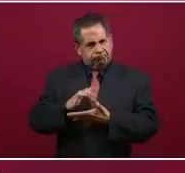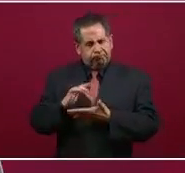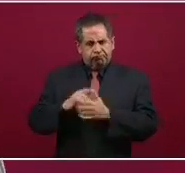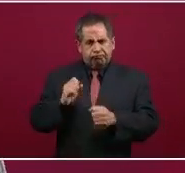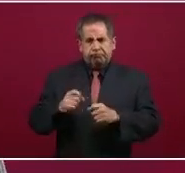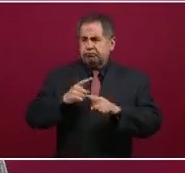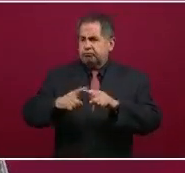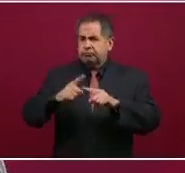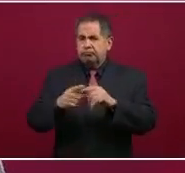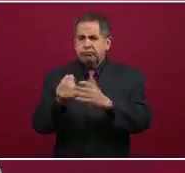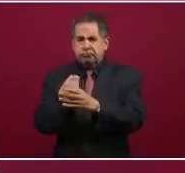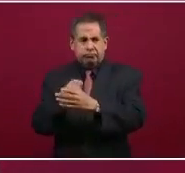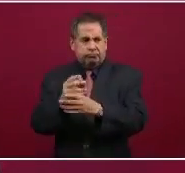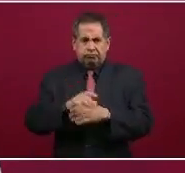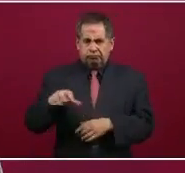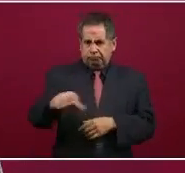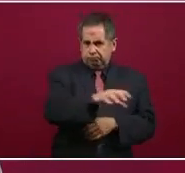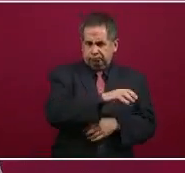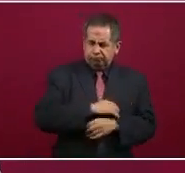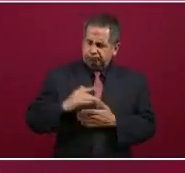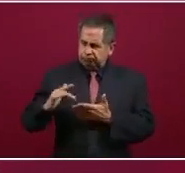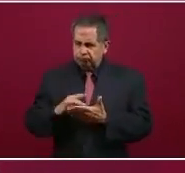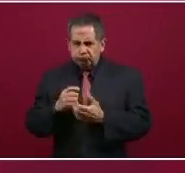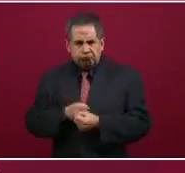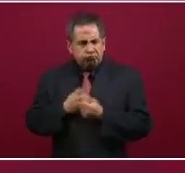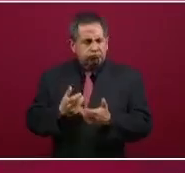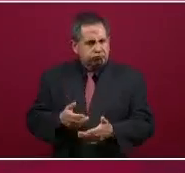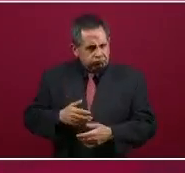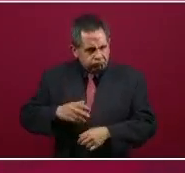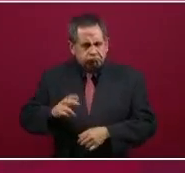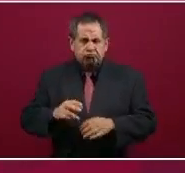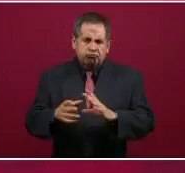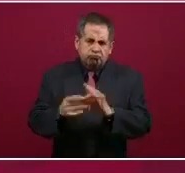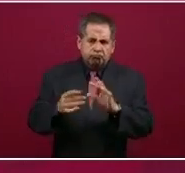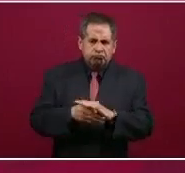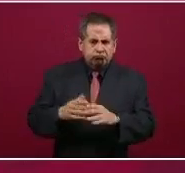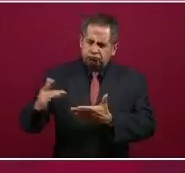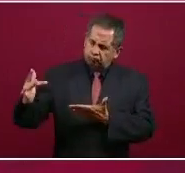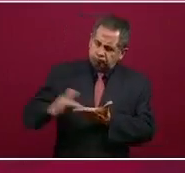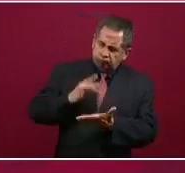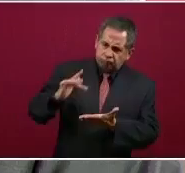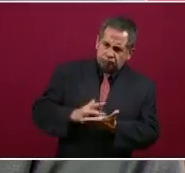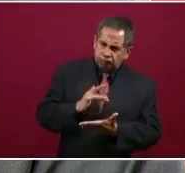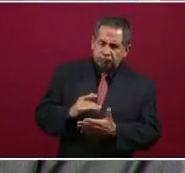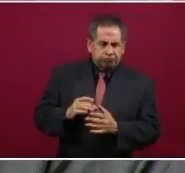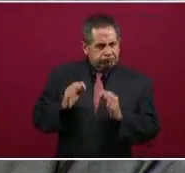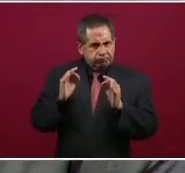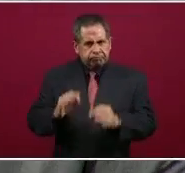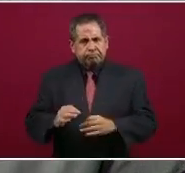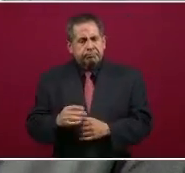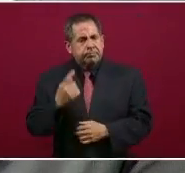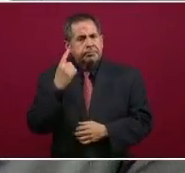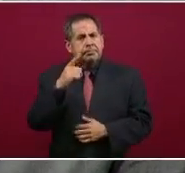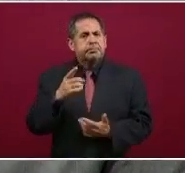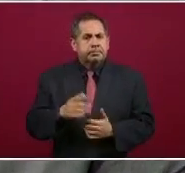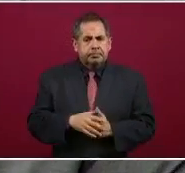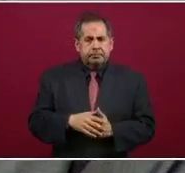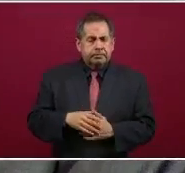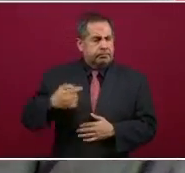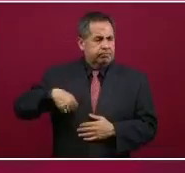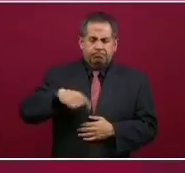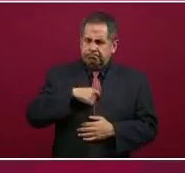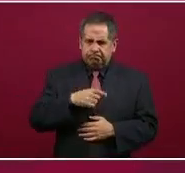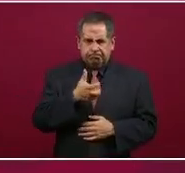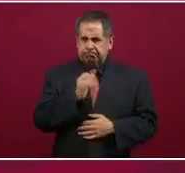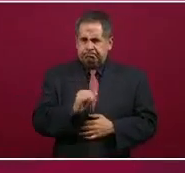de todos los sectores expresando su apoyo a la